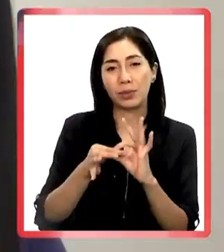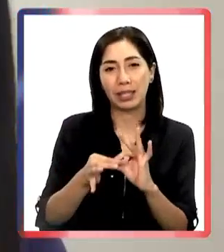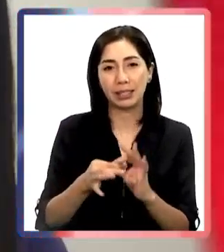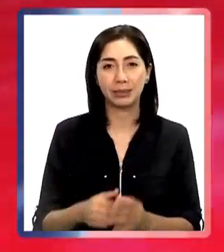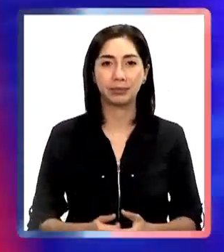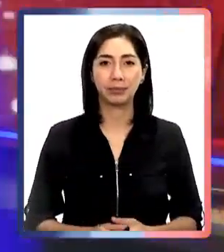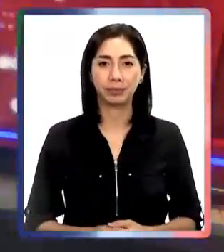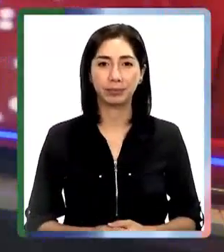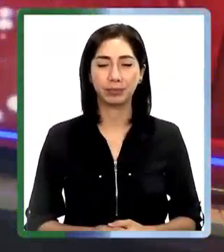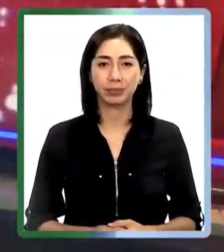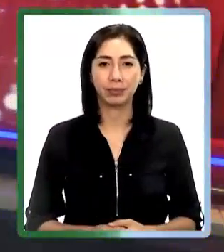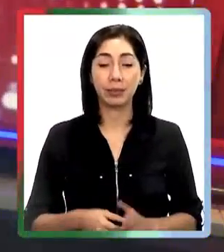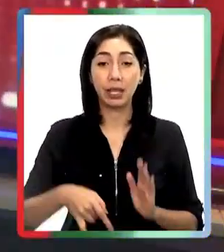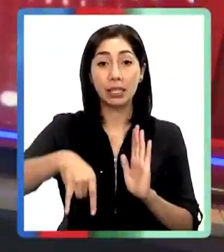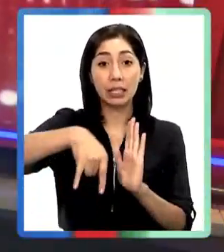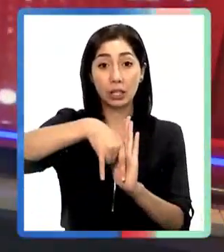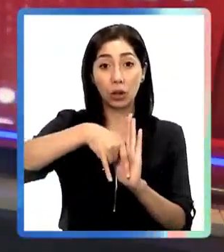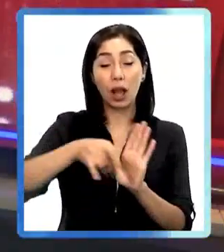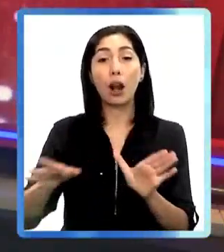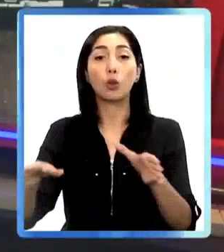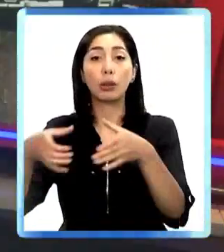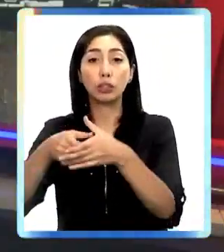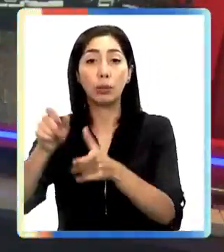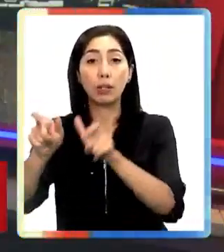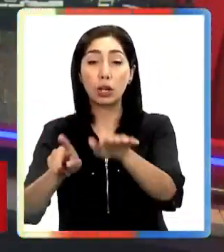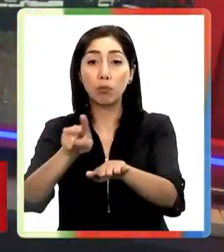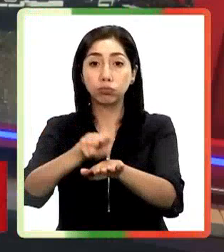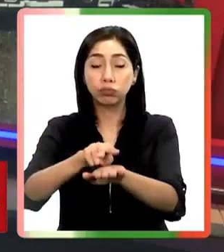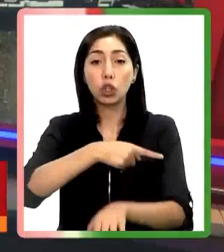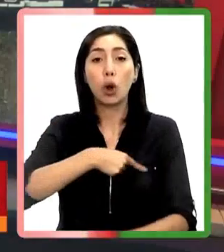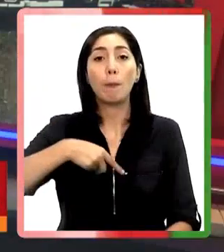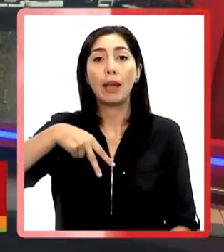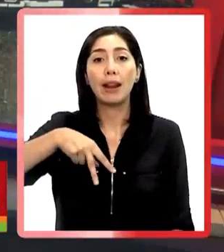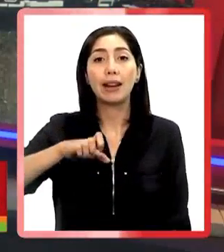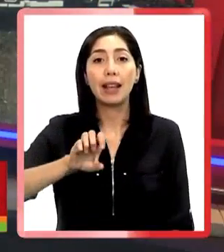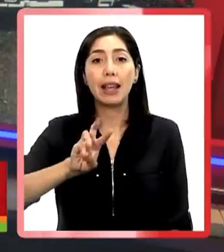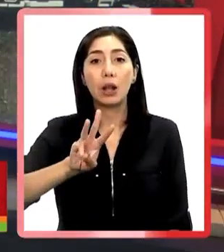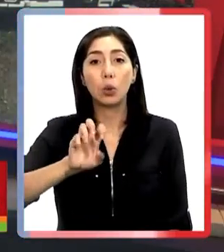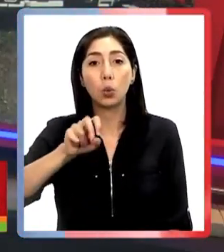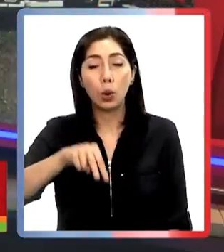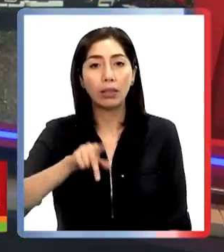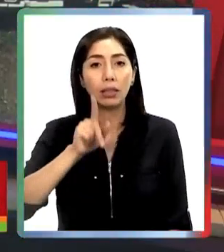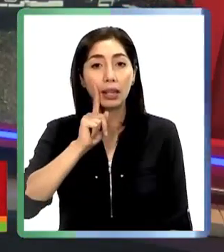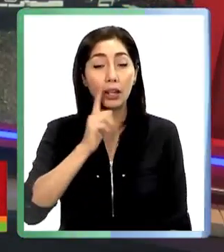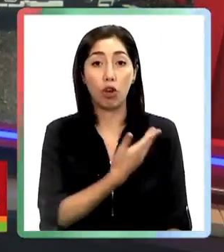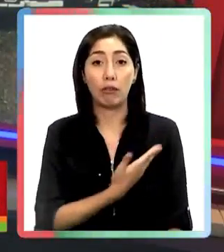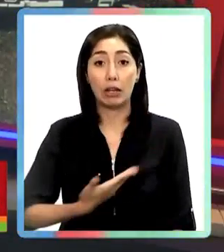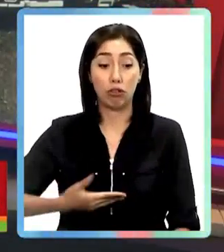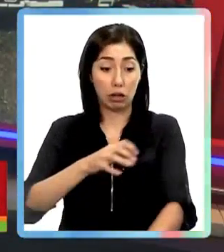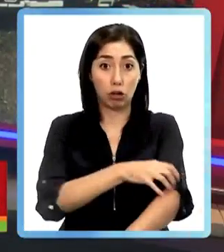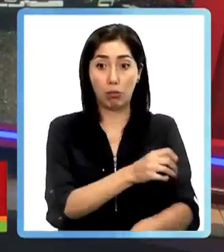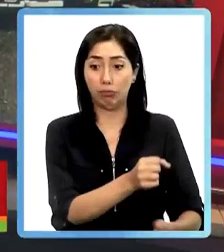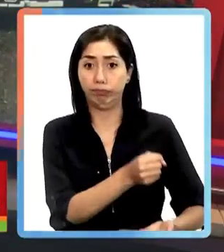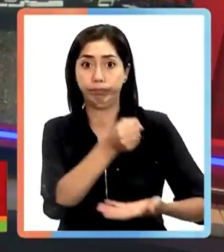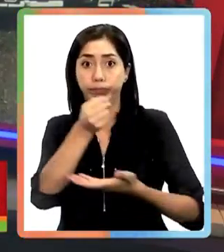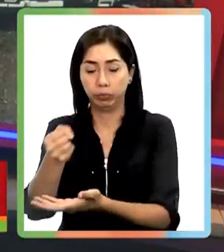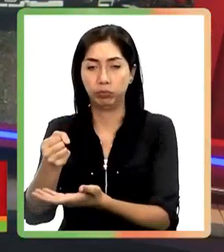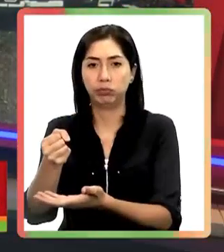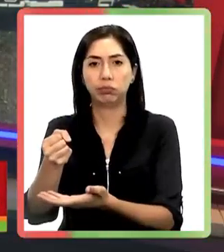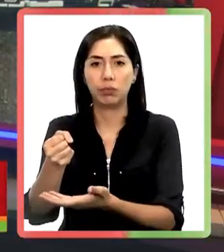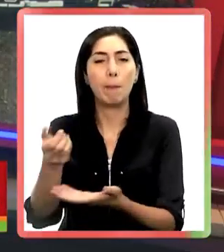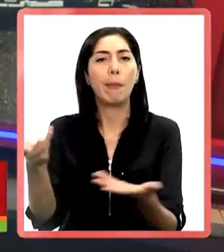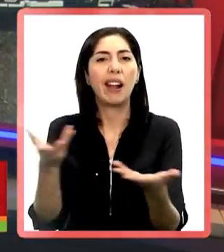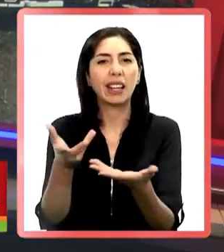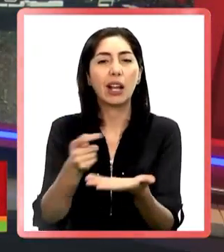gracias. En Chiloé, la agrupación de postrados Nehuén de Quillón recibió recursos del gobierno regional. El aporte fue destinado